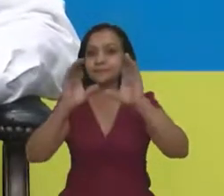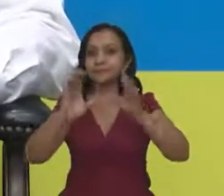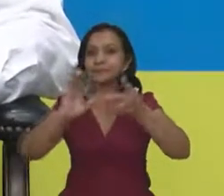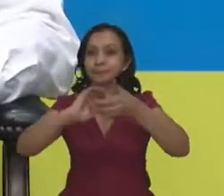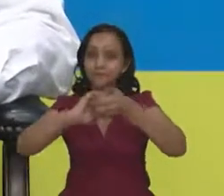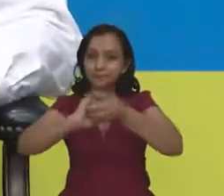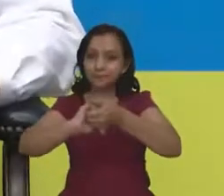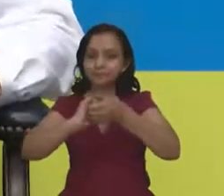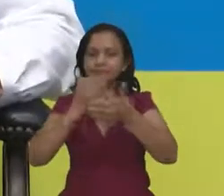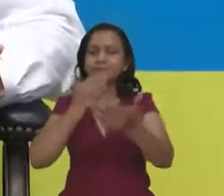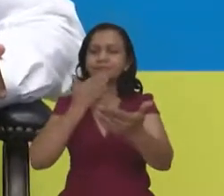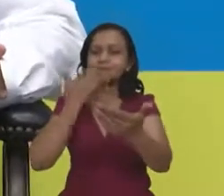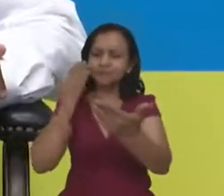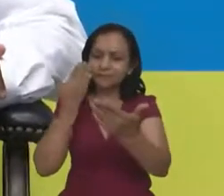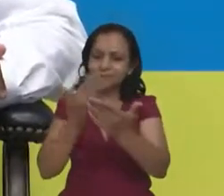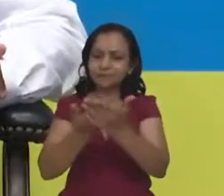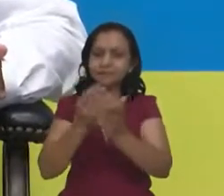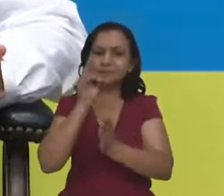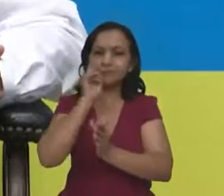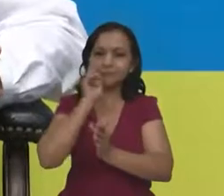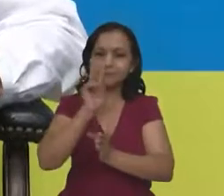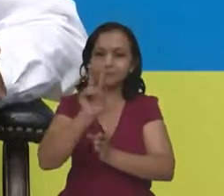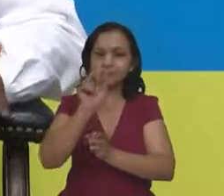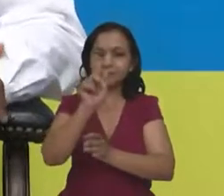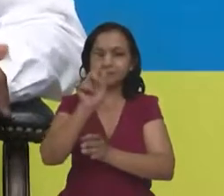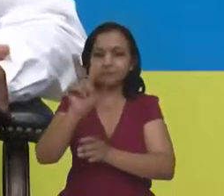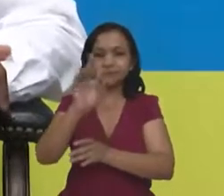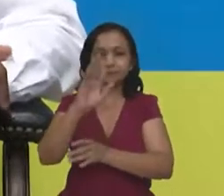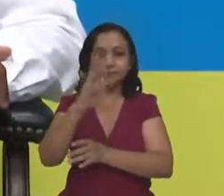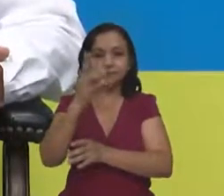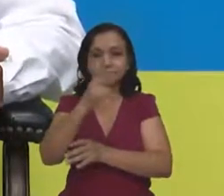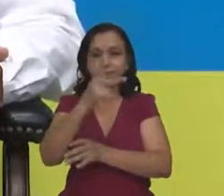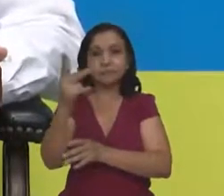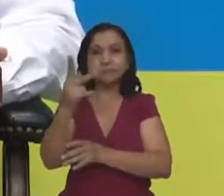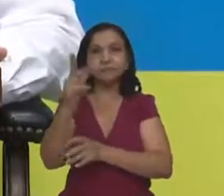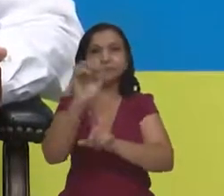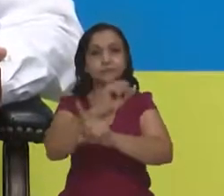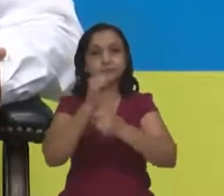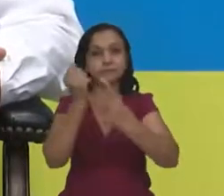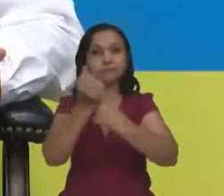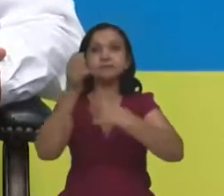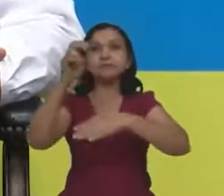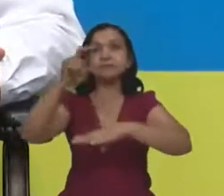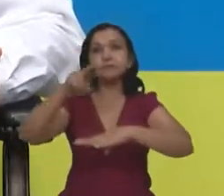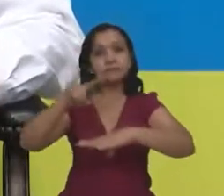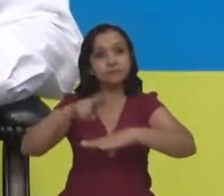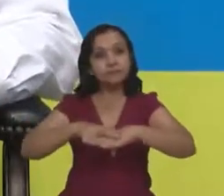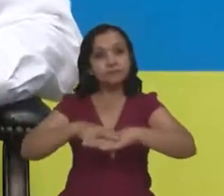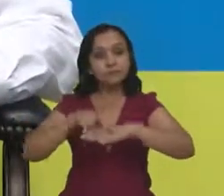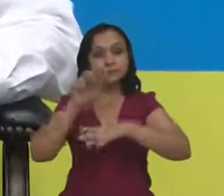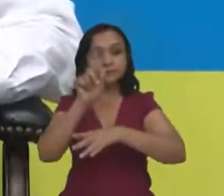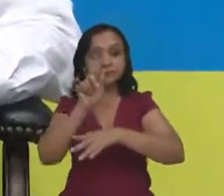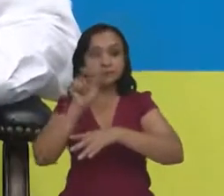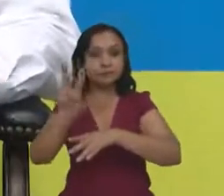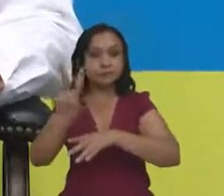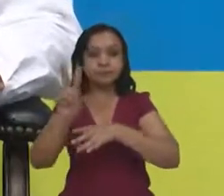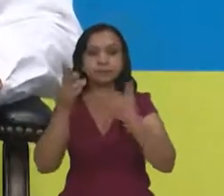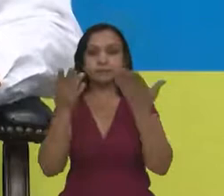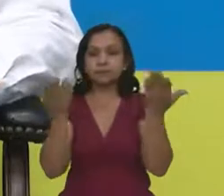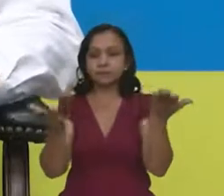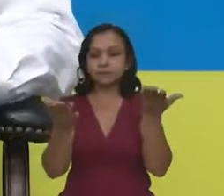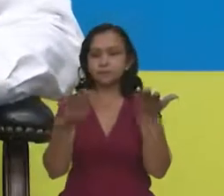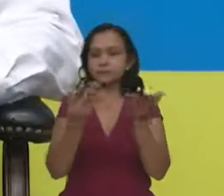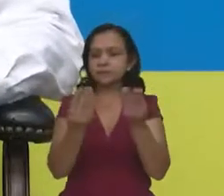Televidente, gracias por estar en sintonía del canal 98, el canal parlamentario, el canal de la Asamblea Nacional. Por supuesto,